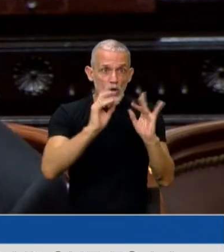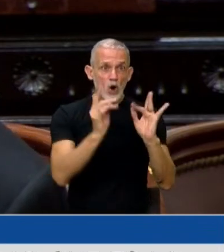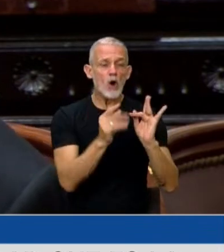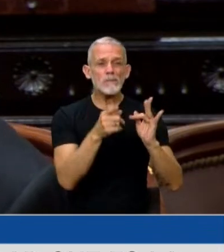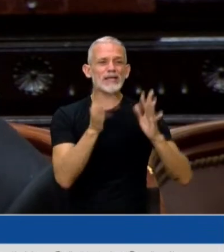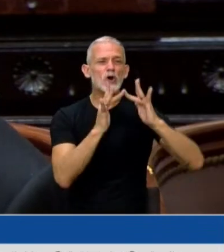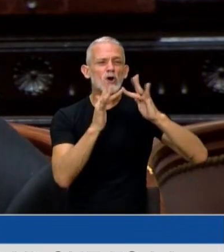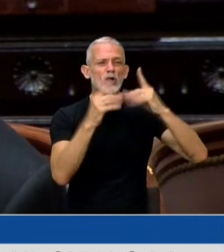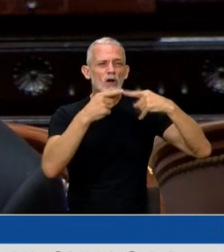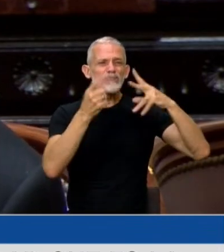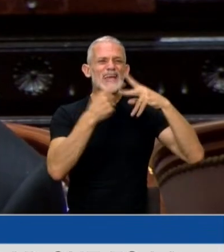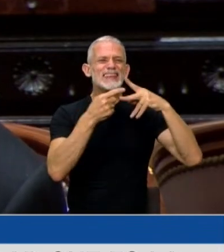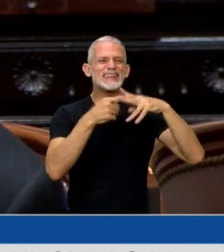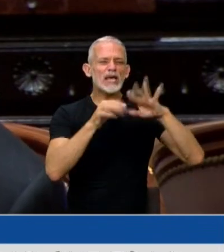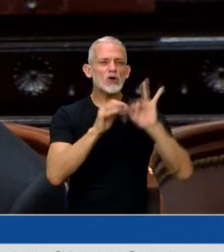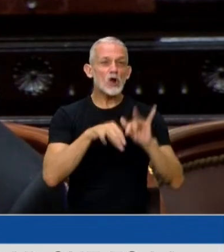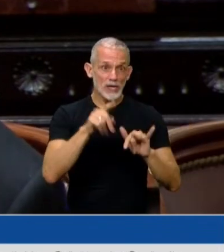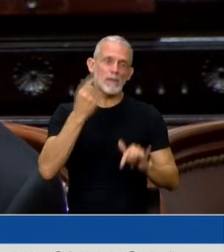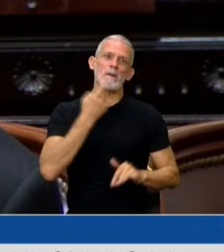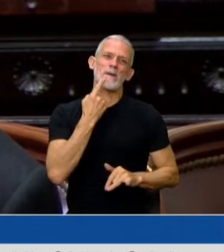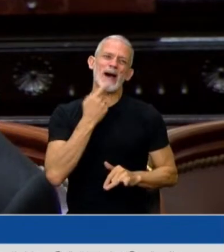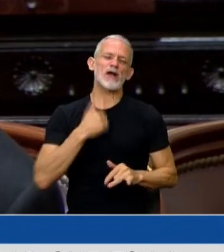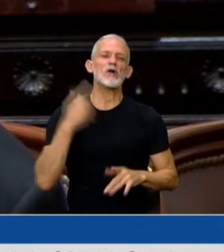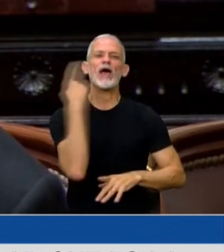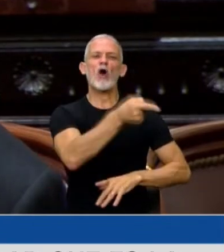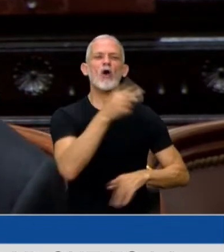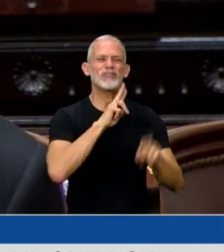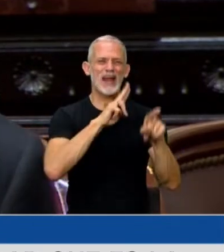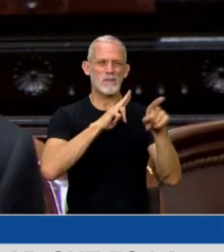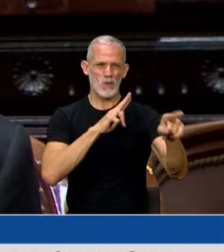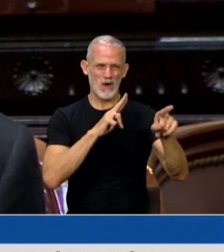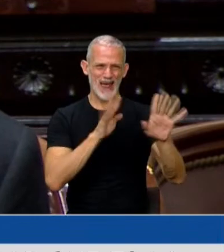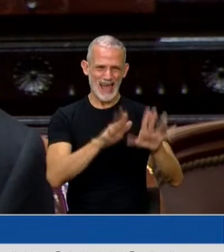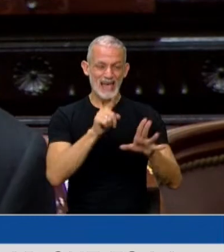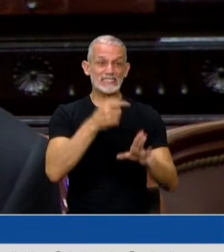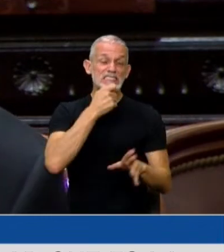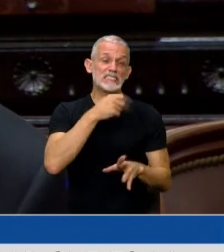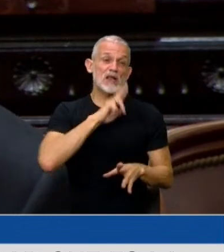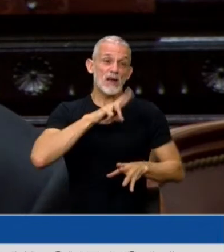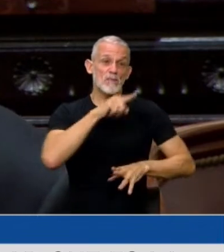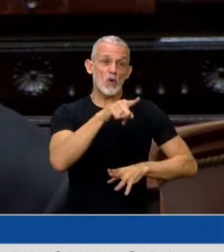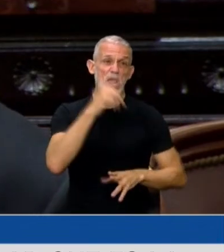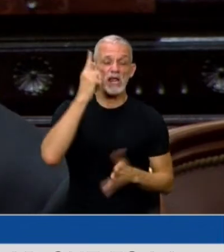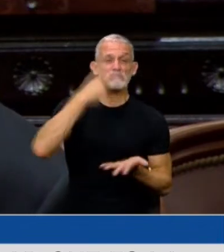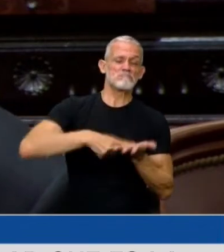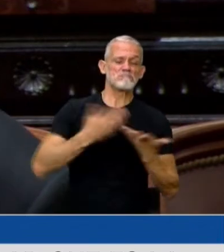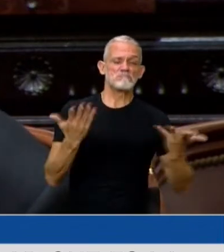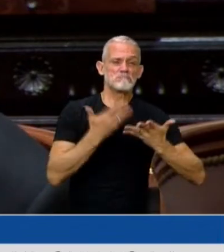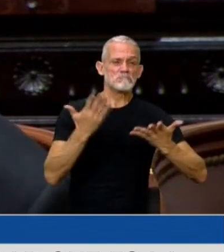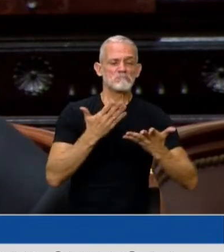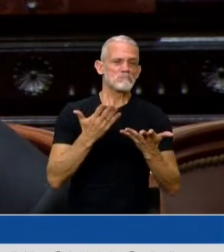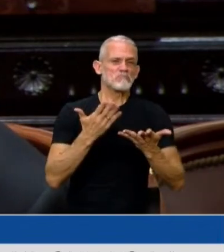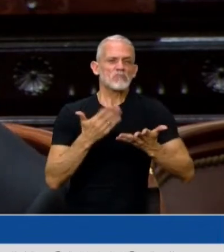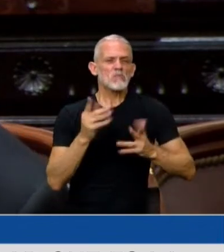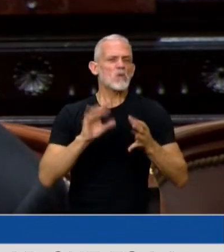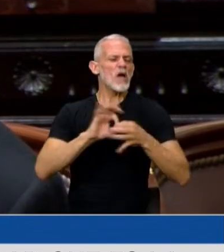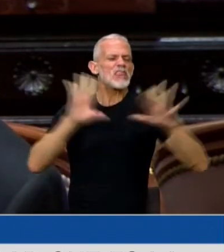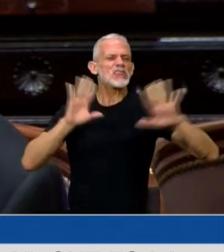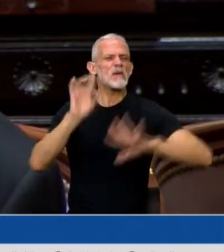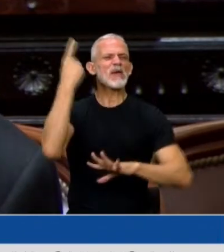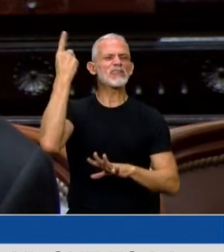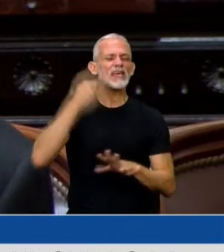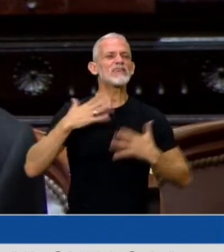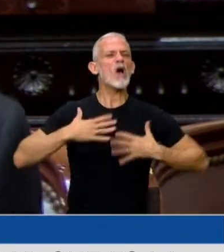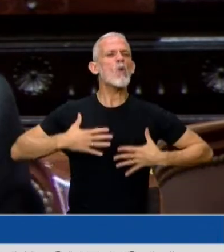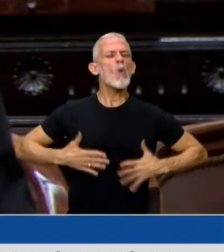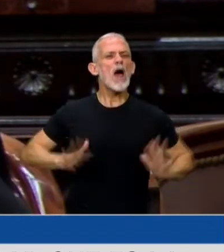que realizan los varones contra las mujeres cuando las mujeres deciden resolver su independencia y usar